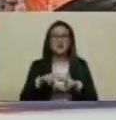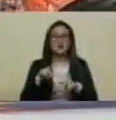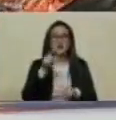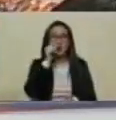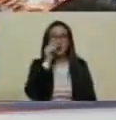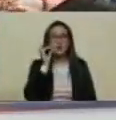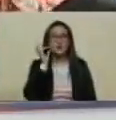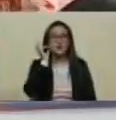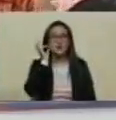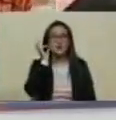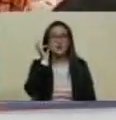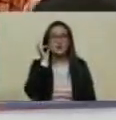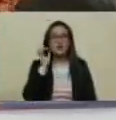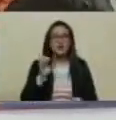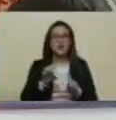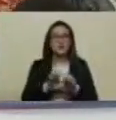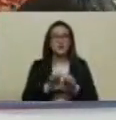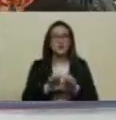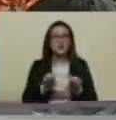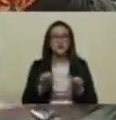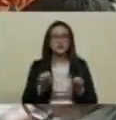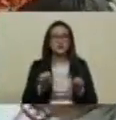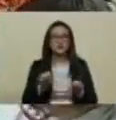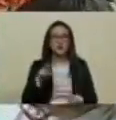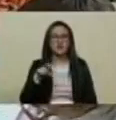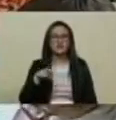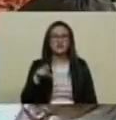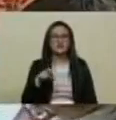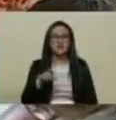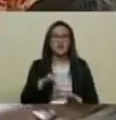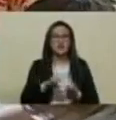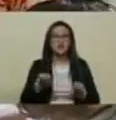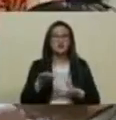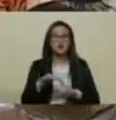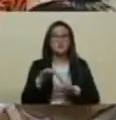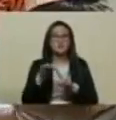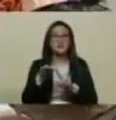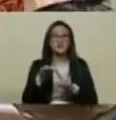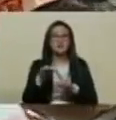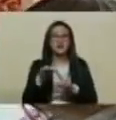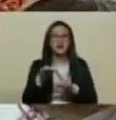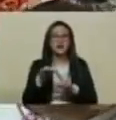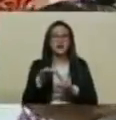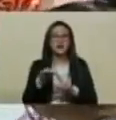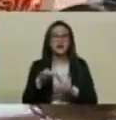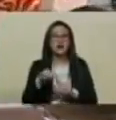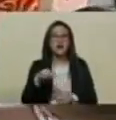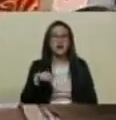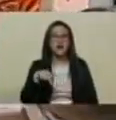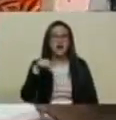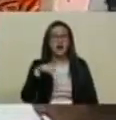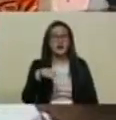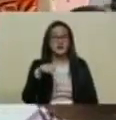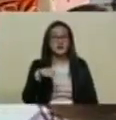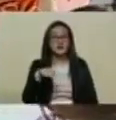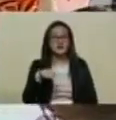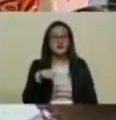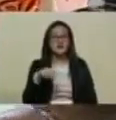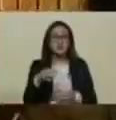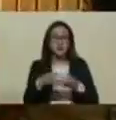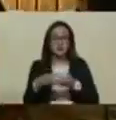las niñas que requieren de educación especial y que acá, en una población que está marcada por